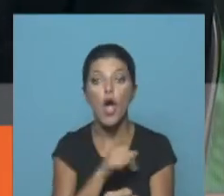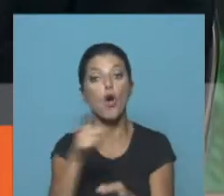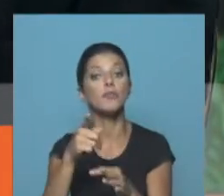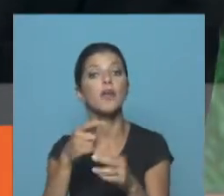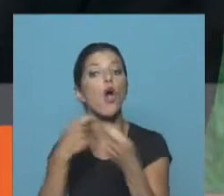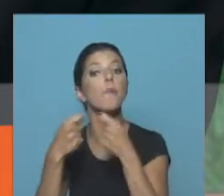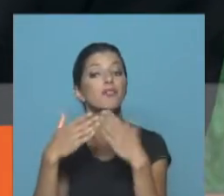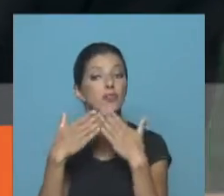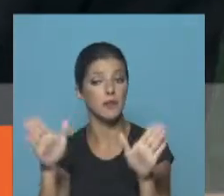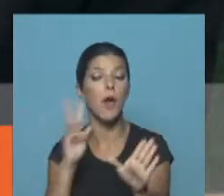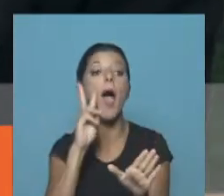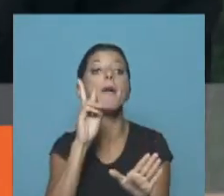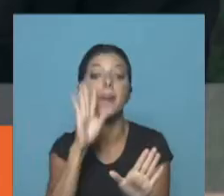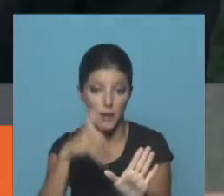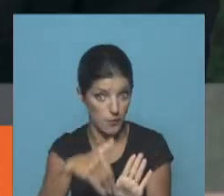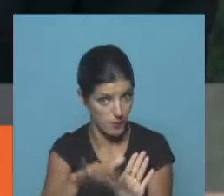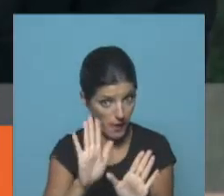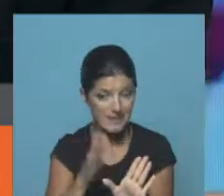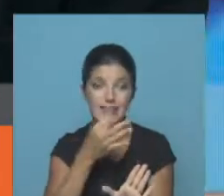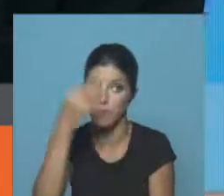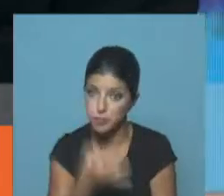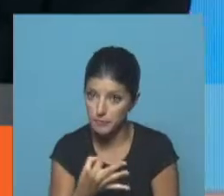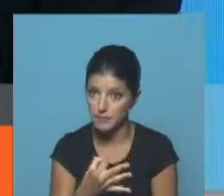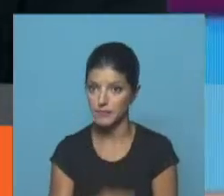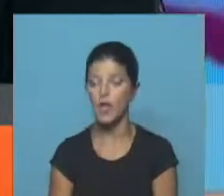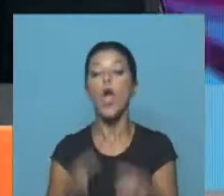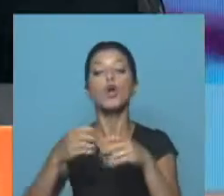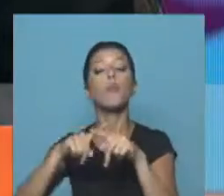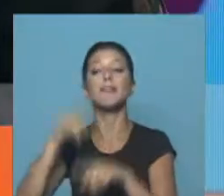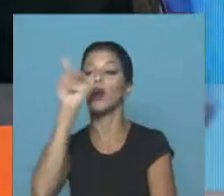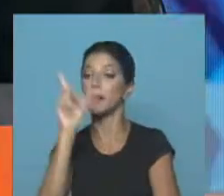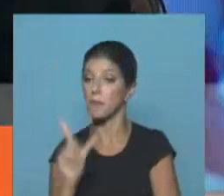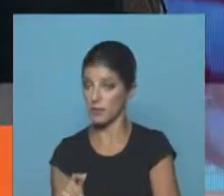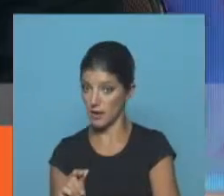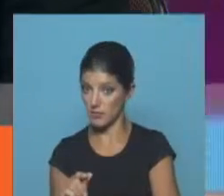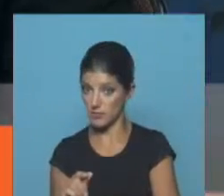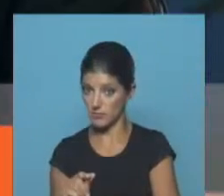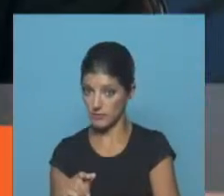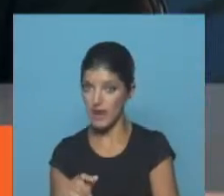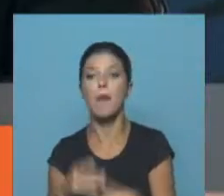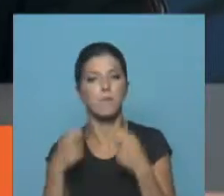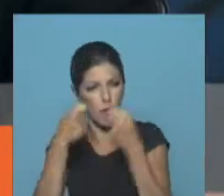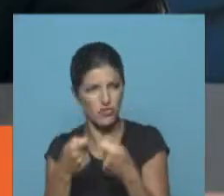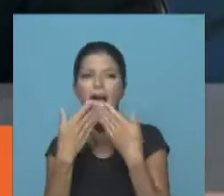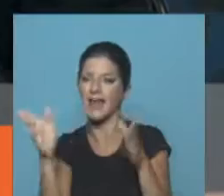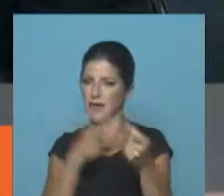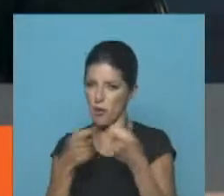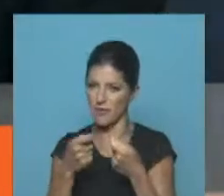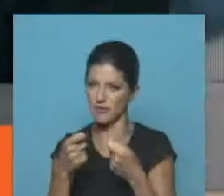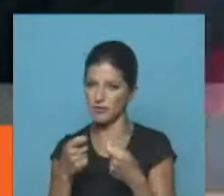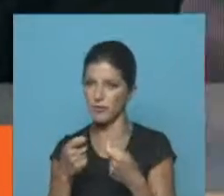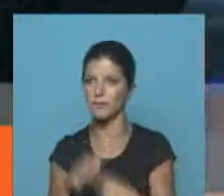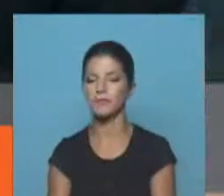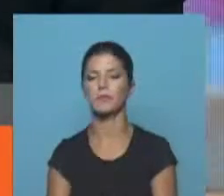si hace algo de manera efectiva. El Partido Republicano es totalmente pro libre comercio, así es que yo tendría... es un